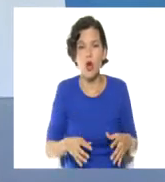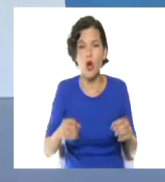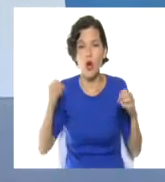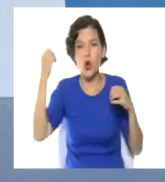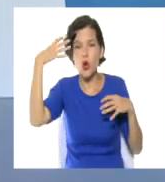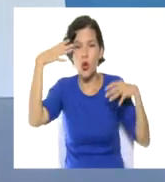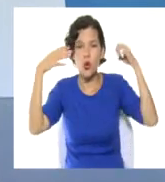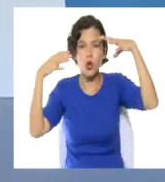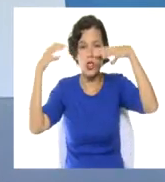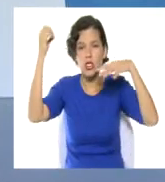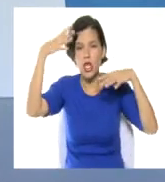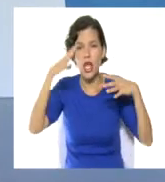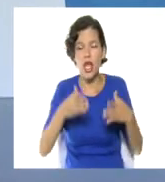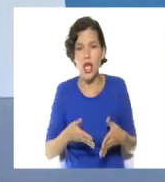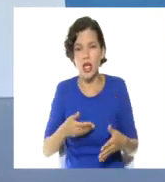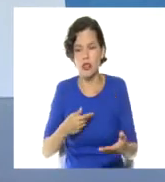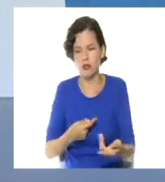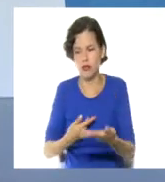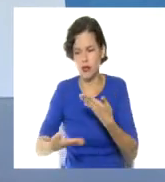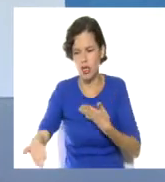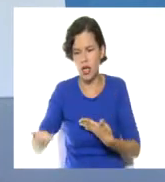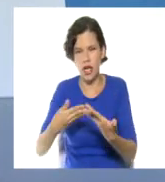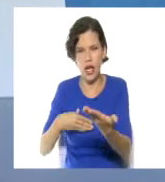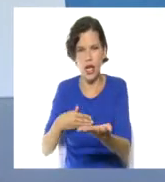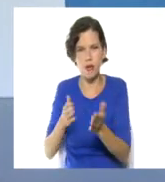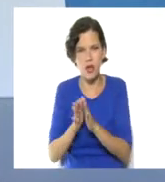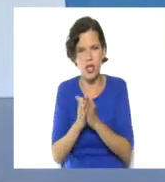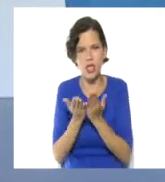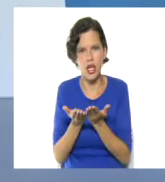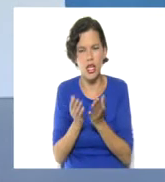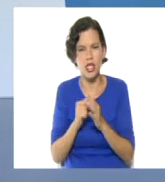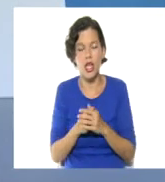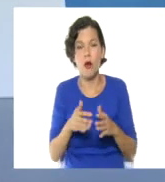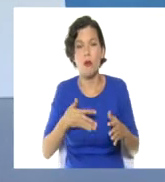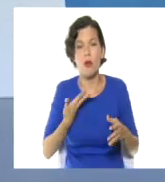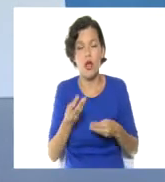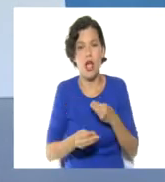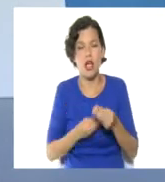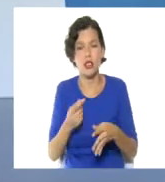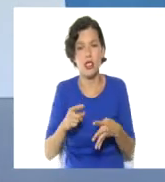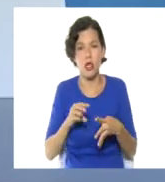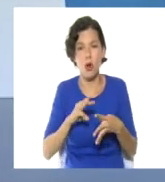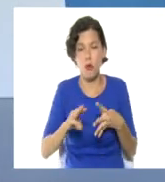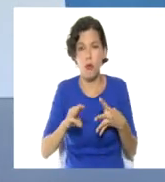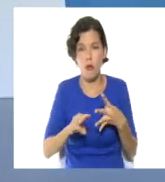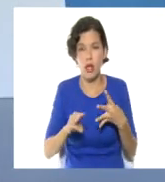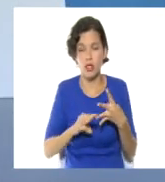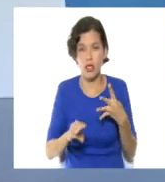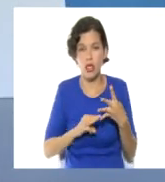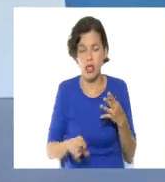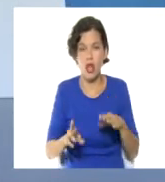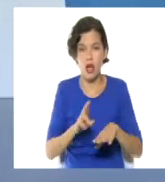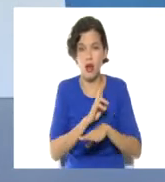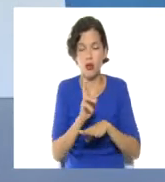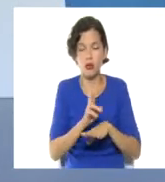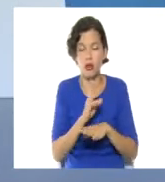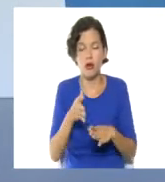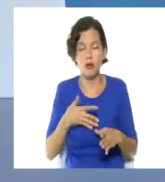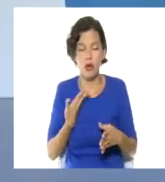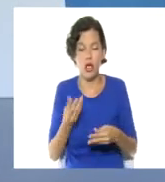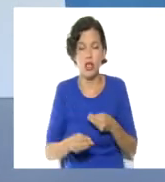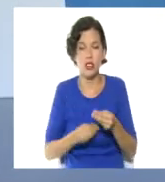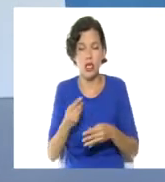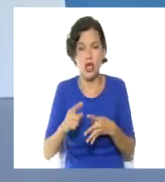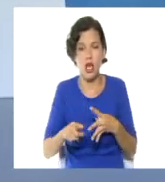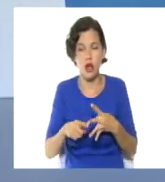luces, intercambio de tarjetas, pueden elaborar con material reutilizable, pueden elaborar sus mismos adornos. Y